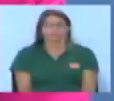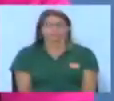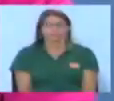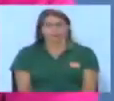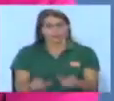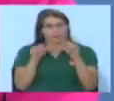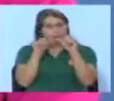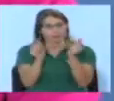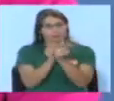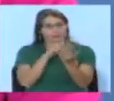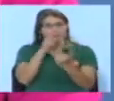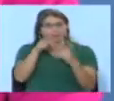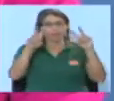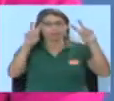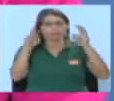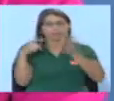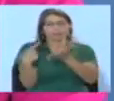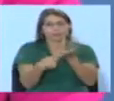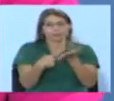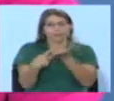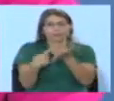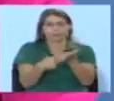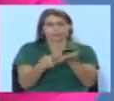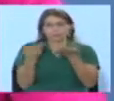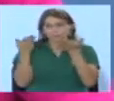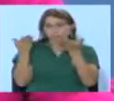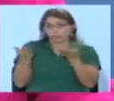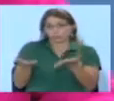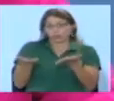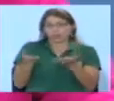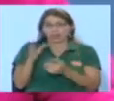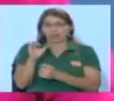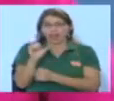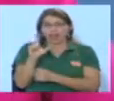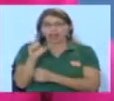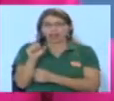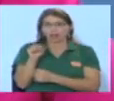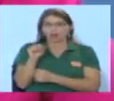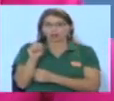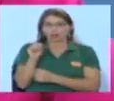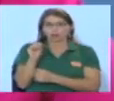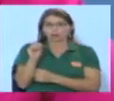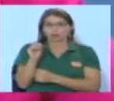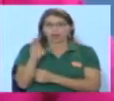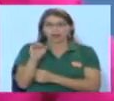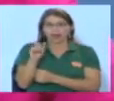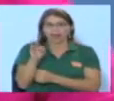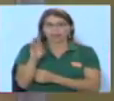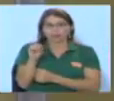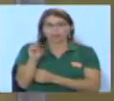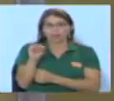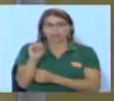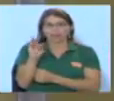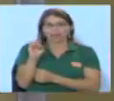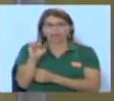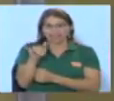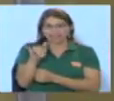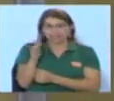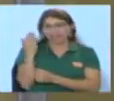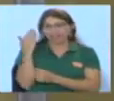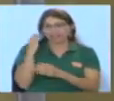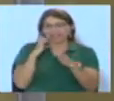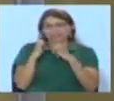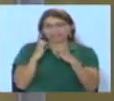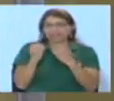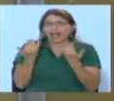Volvemos a Sobre la Mesa. Nos acompaña en esta parte Alonso Castro Matei, quien estuvo en la entrevista y quien pues tiene su